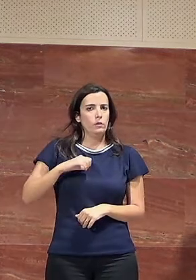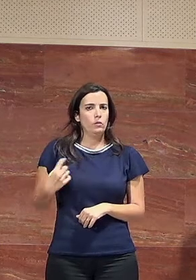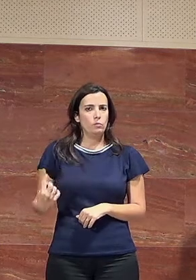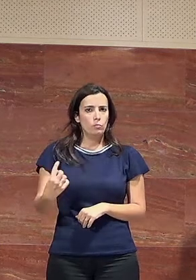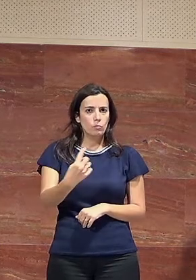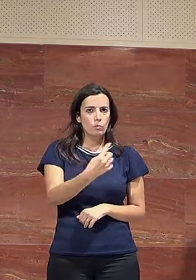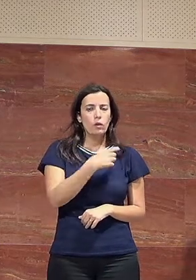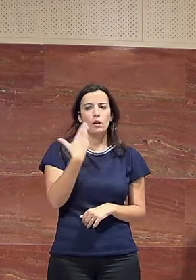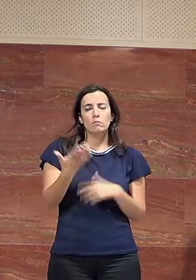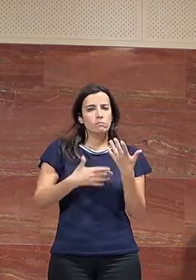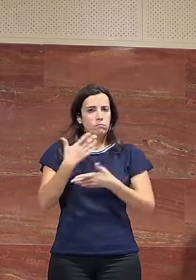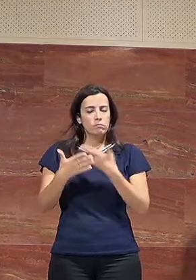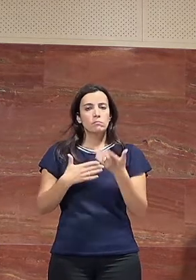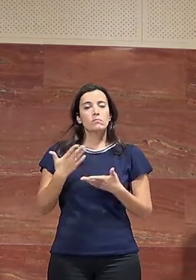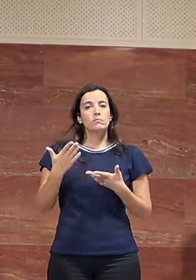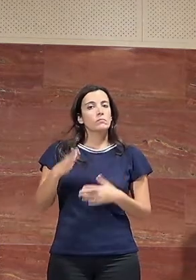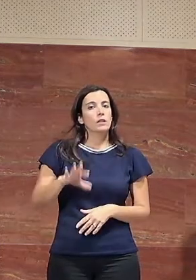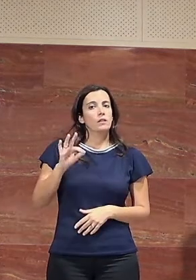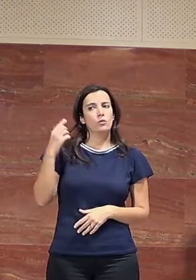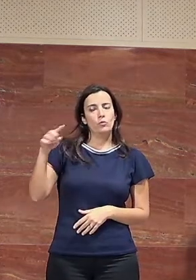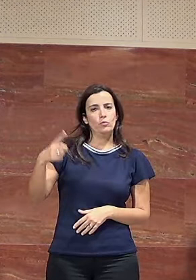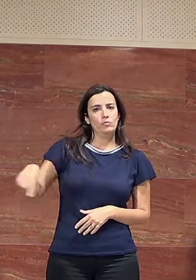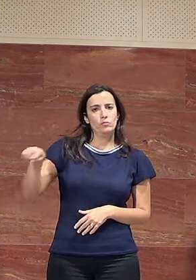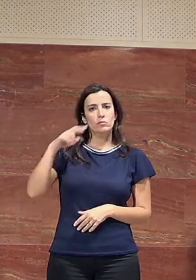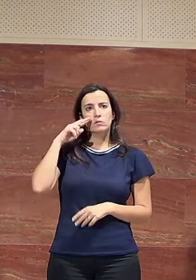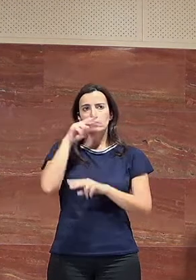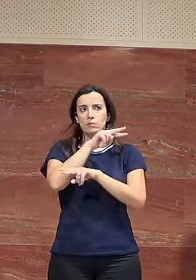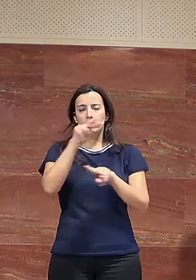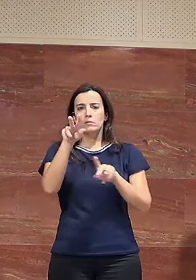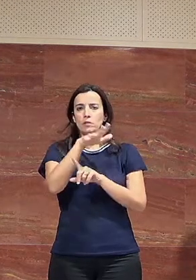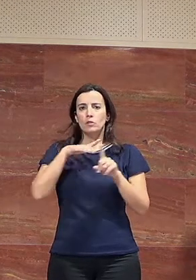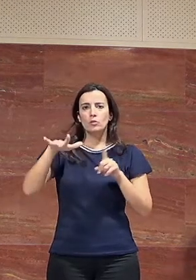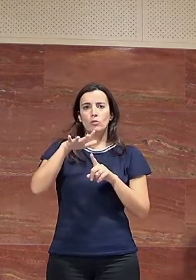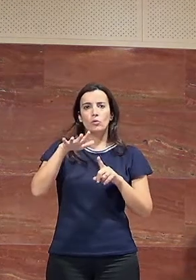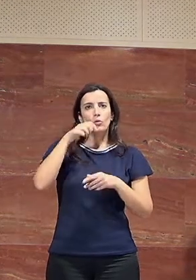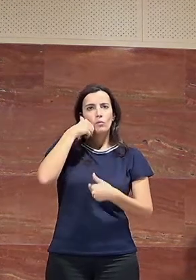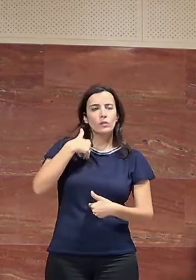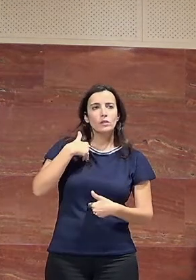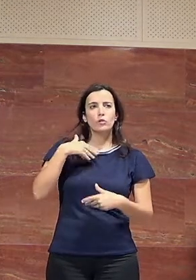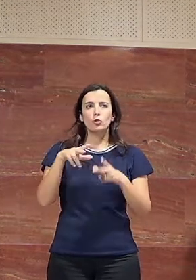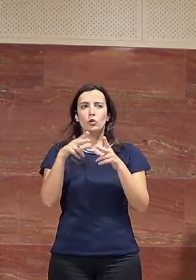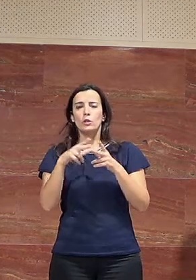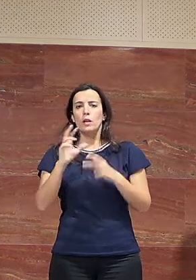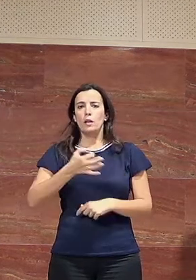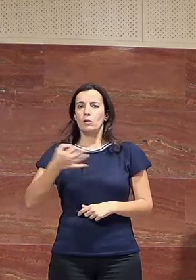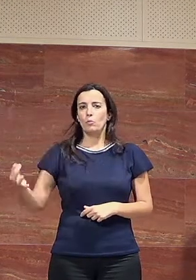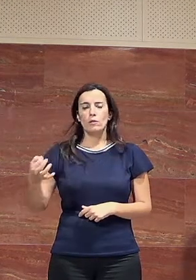hecho desencadenante. Han visto que su entorno físico o su entorno social no es el adecuado para vivir